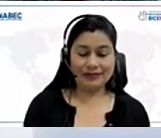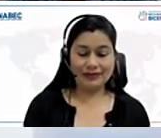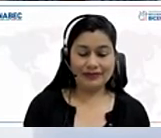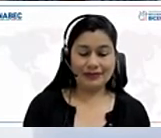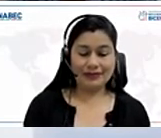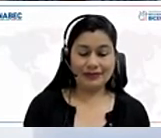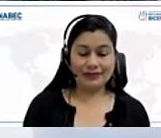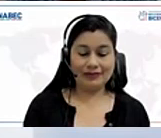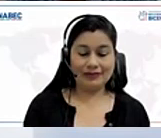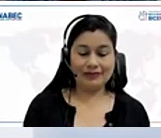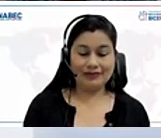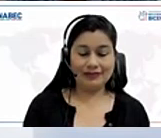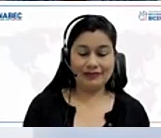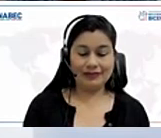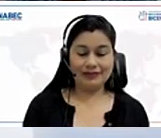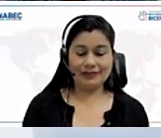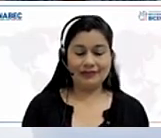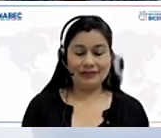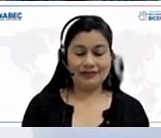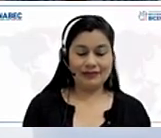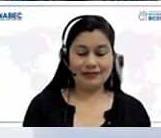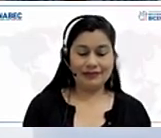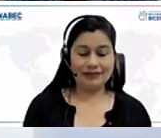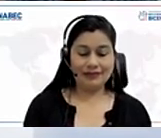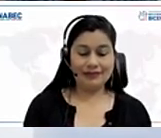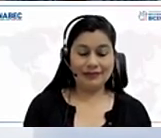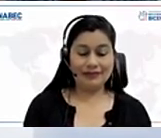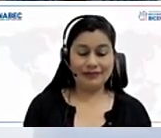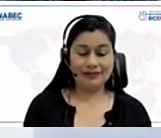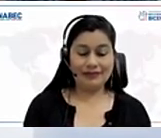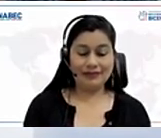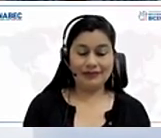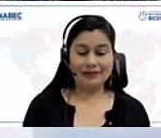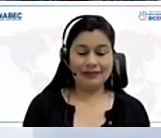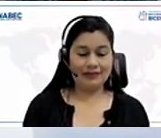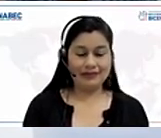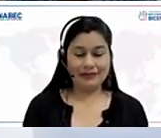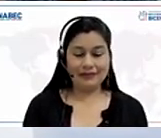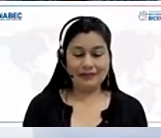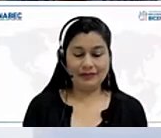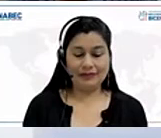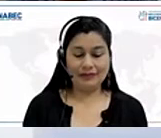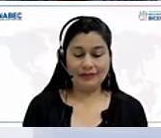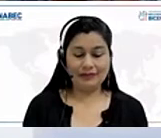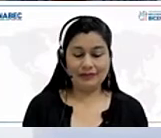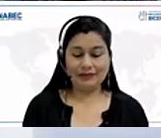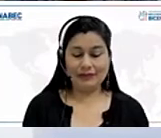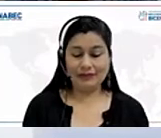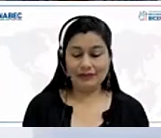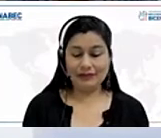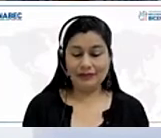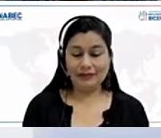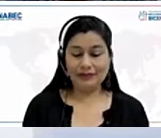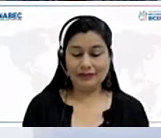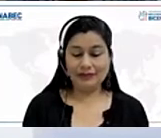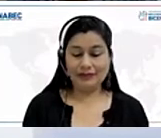hablo prácticamente del 95%, solamente requieren el manejo del inglés. Para participar de la